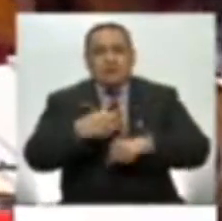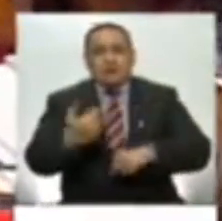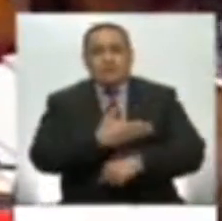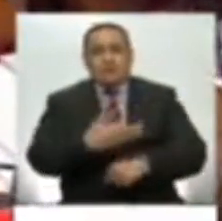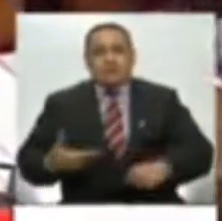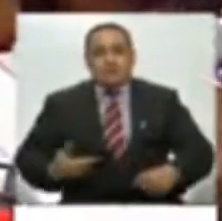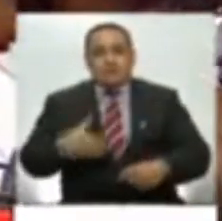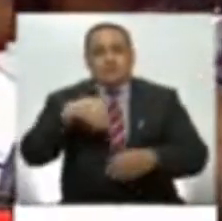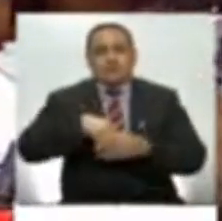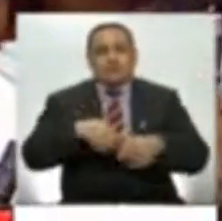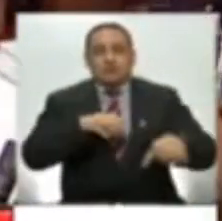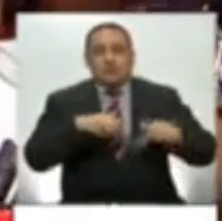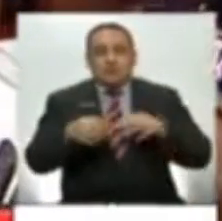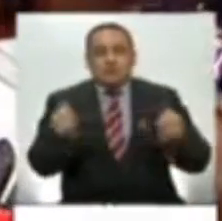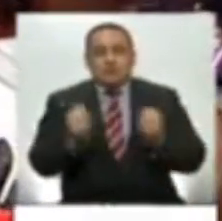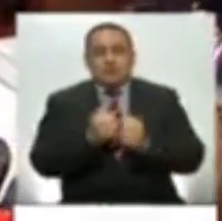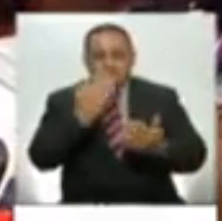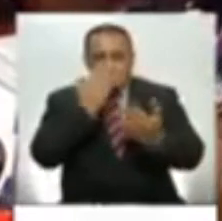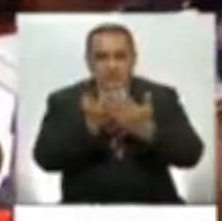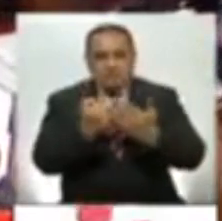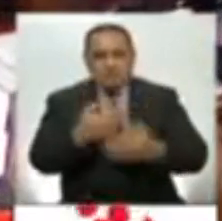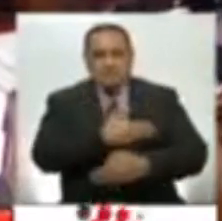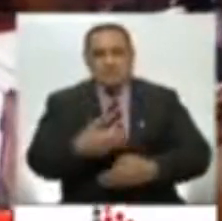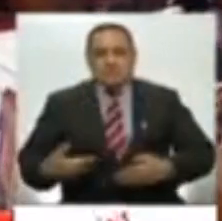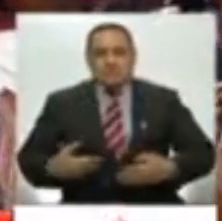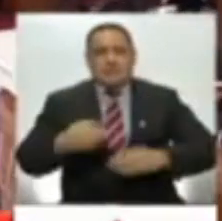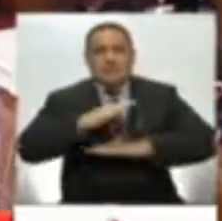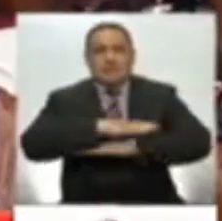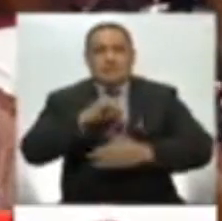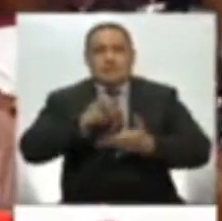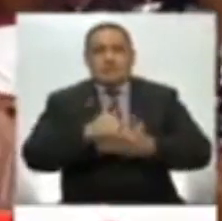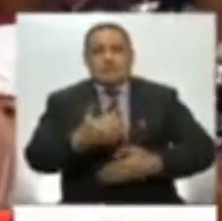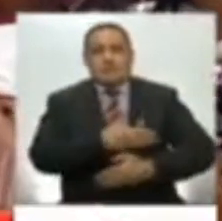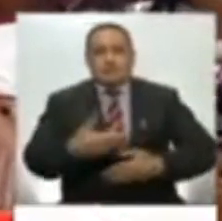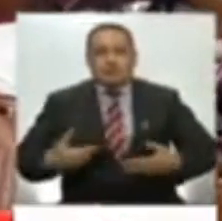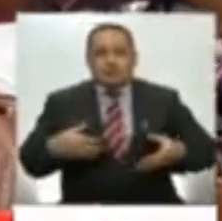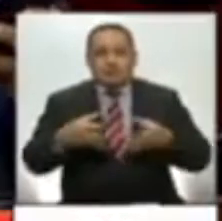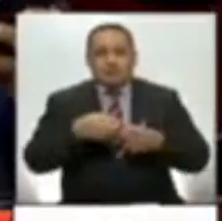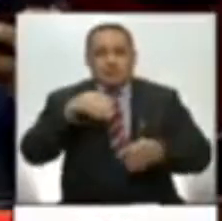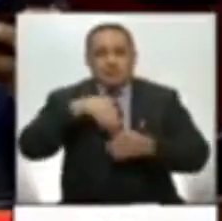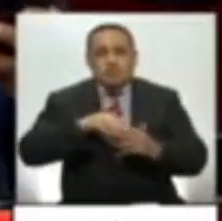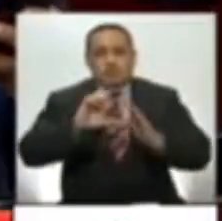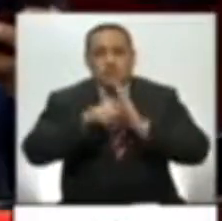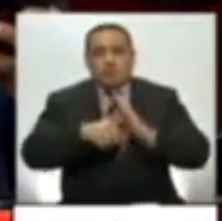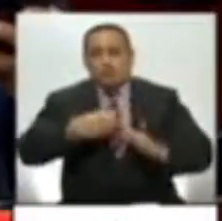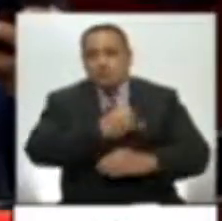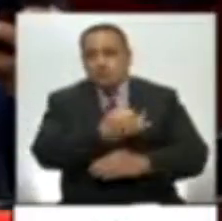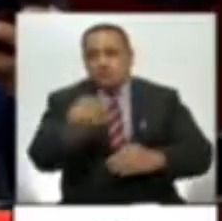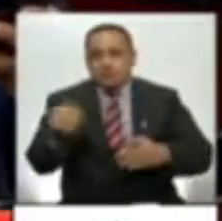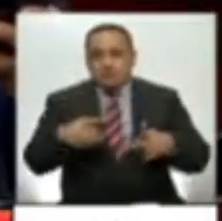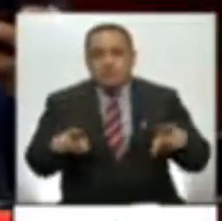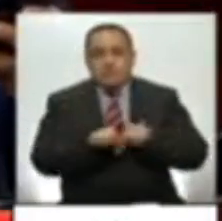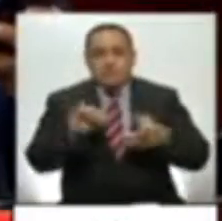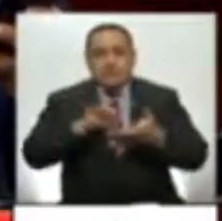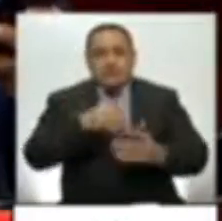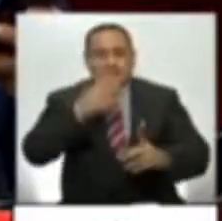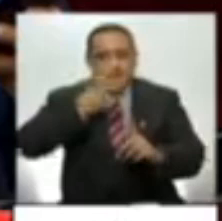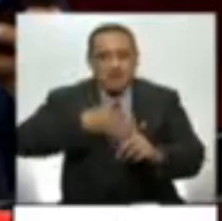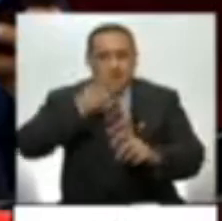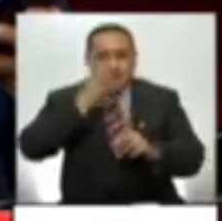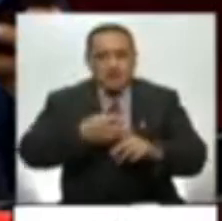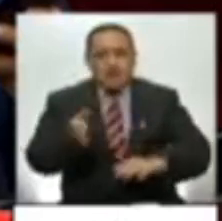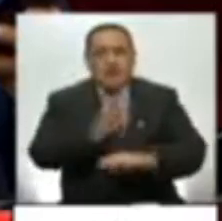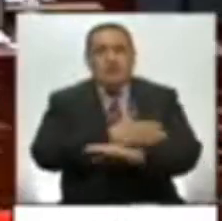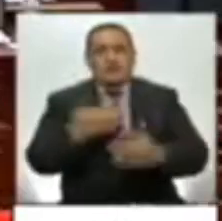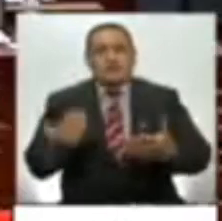presidente electo lo hará ante el presidente de la mesa que presidió el acto electoral. El resto de miembros de la mesa directiva lo hará ante